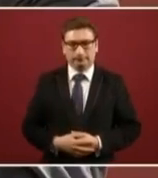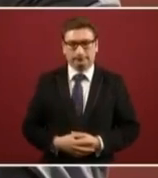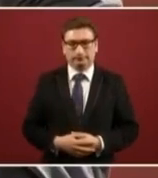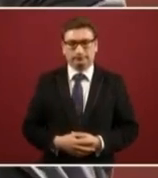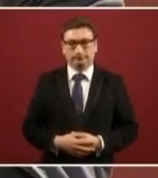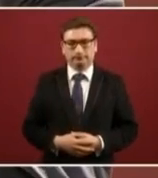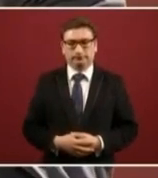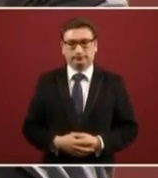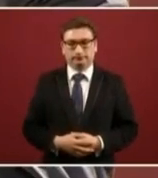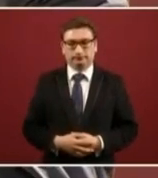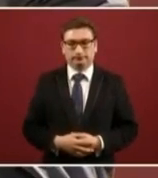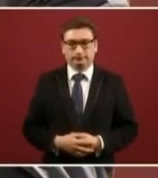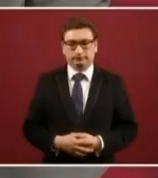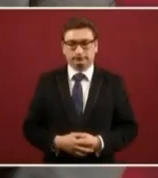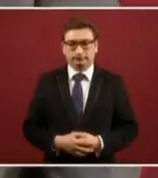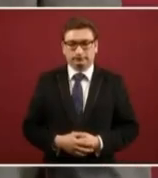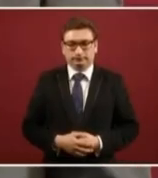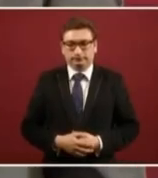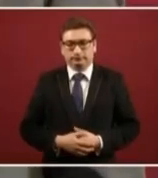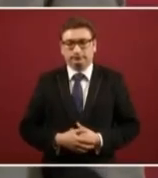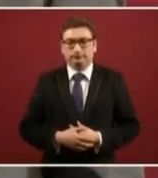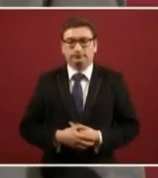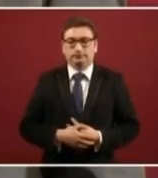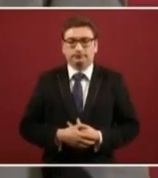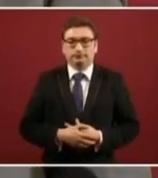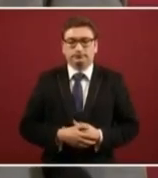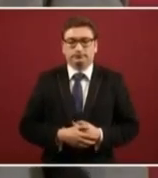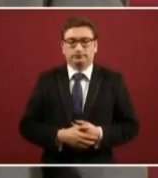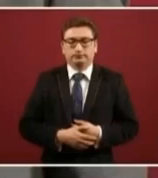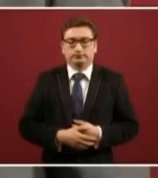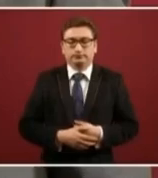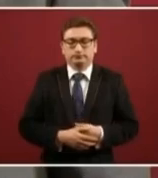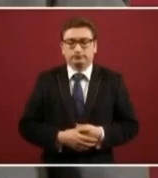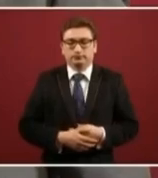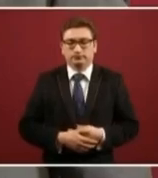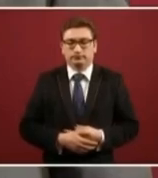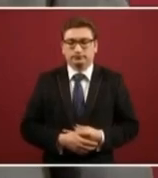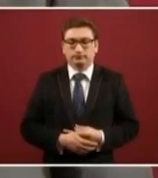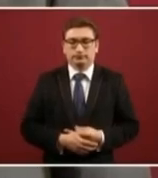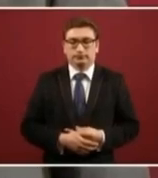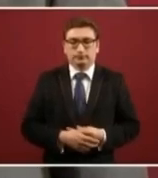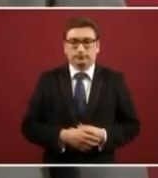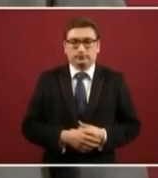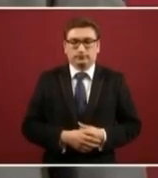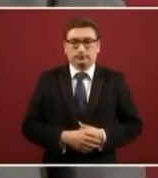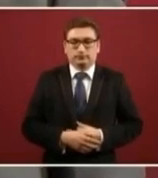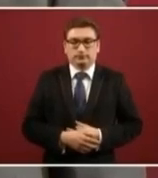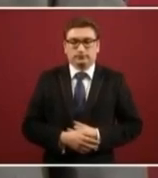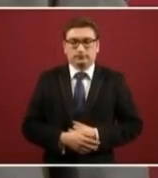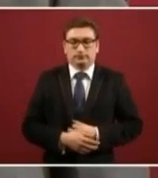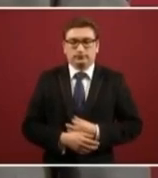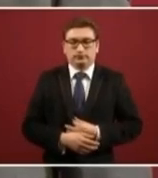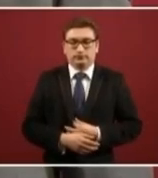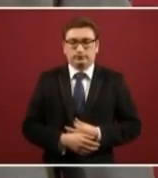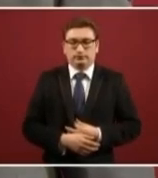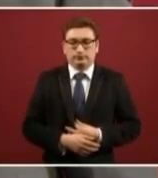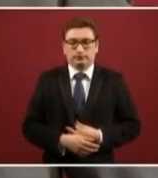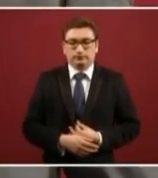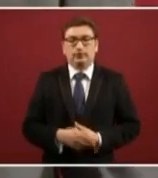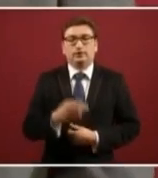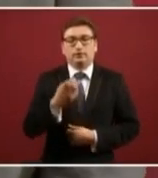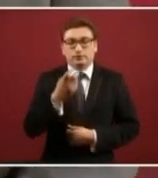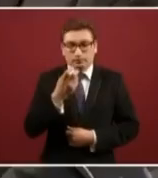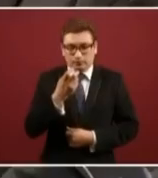en buena medida eso produjo el incremento en